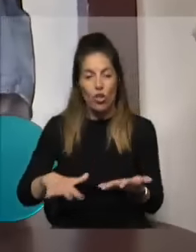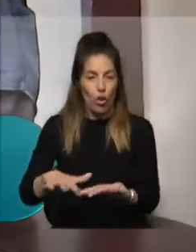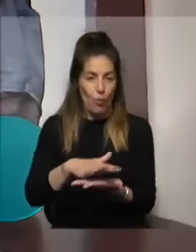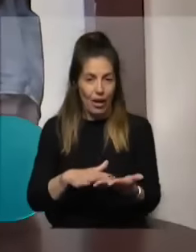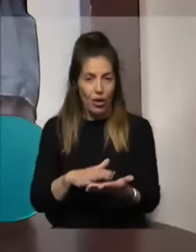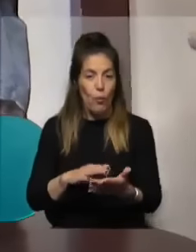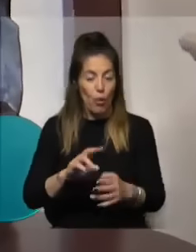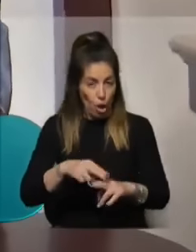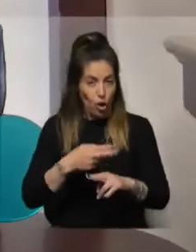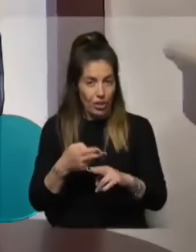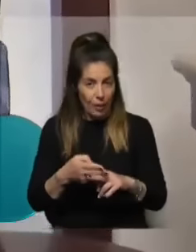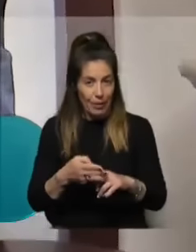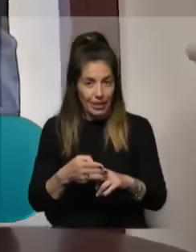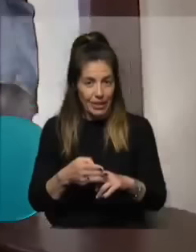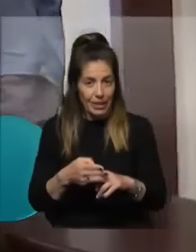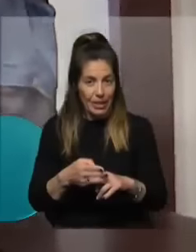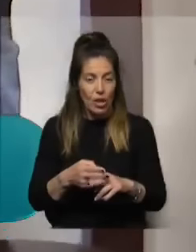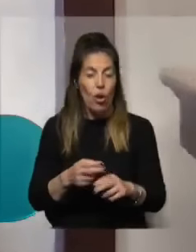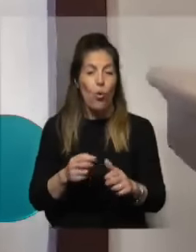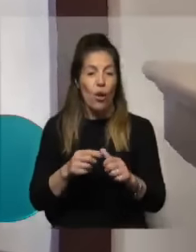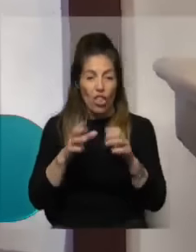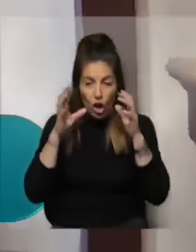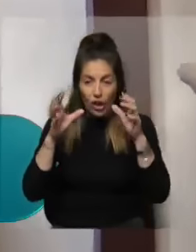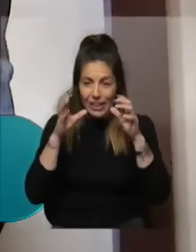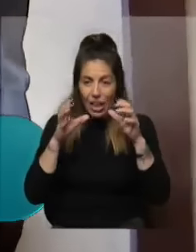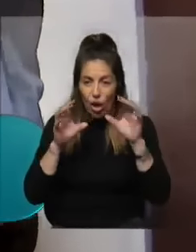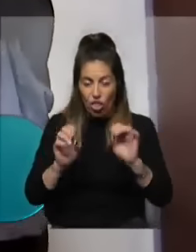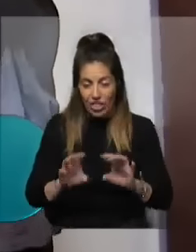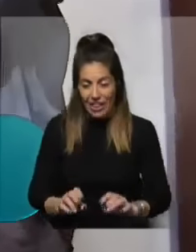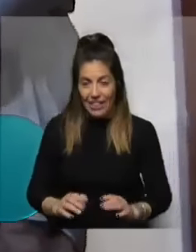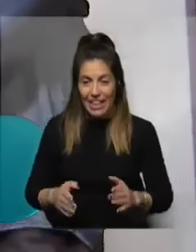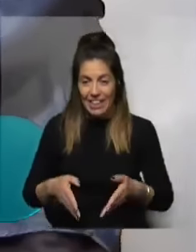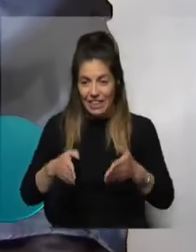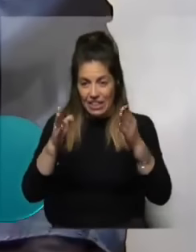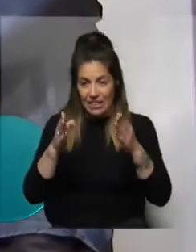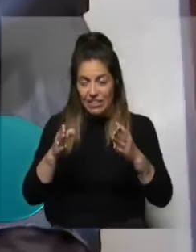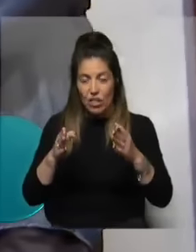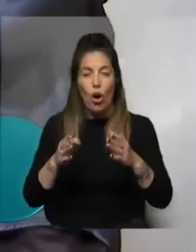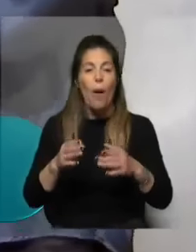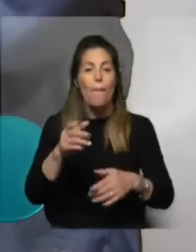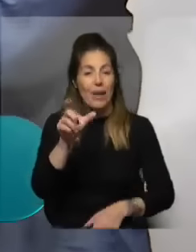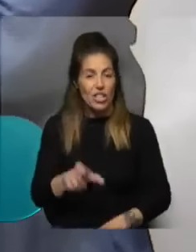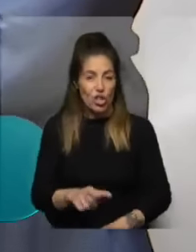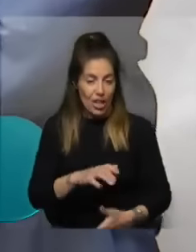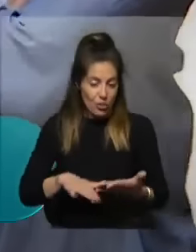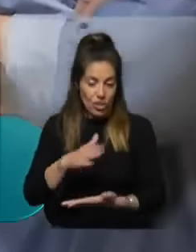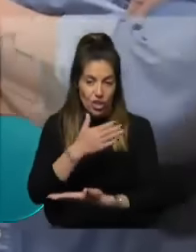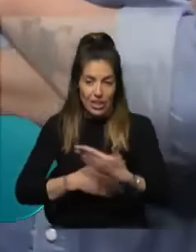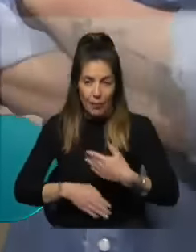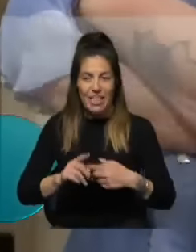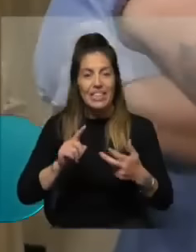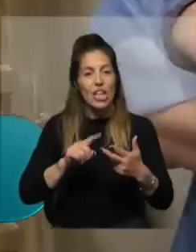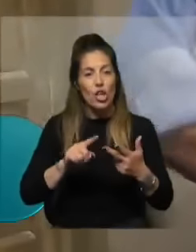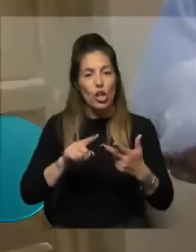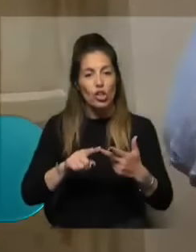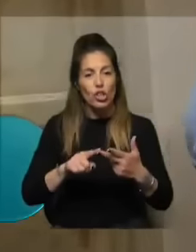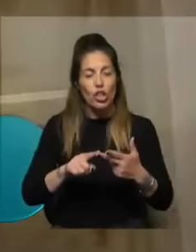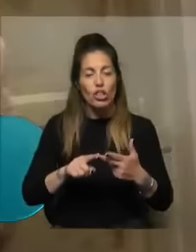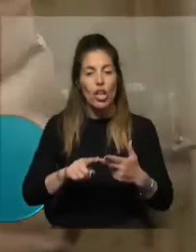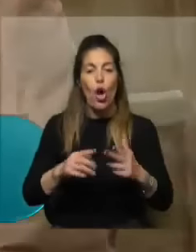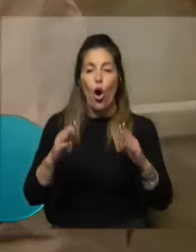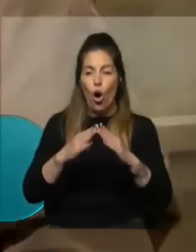anima a reiterármelo? Sí. Es cuando, bueno, hay riesgo edilicio, me dijo usted, sí. Personas en situación de discapacidad. Sí. ¿Y el otro cuál era? Hogares